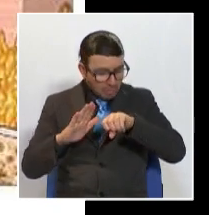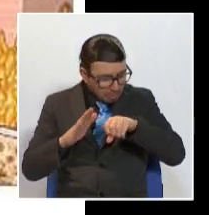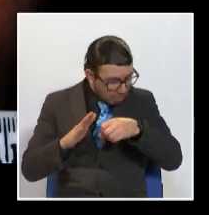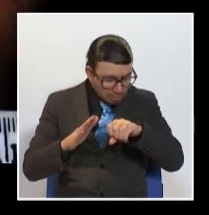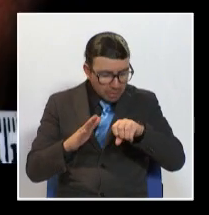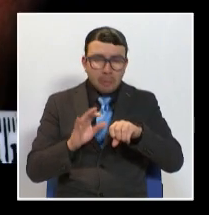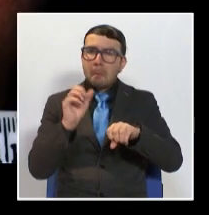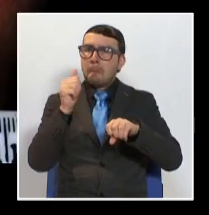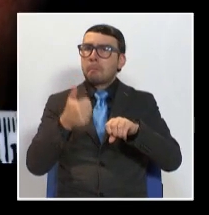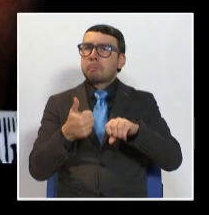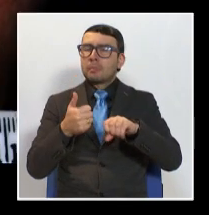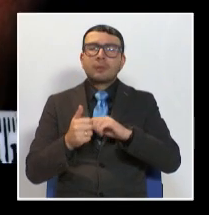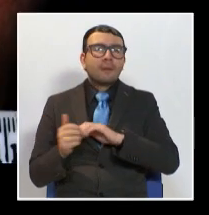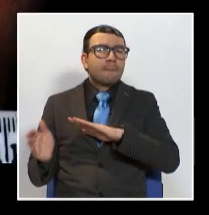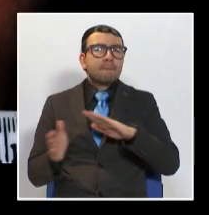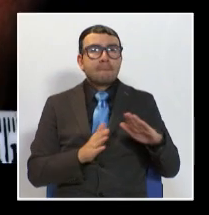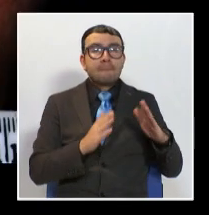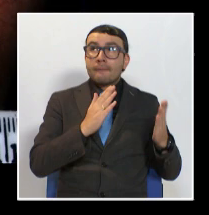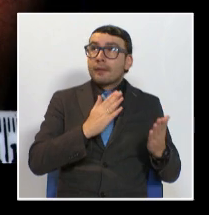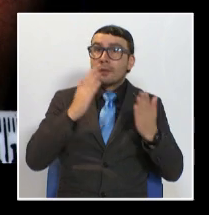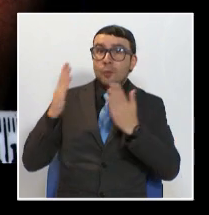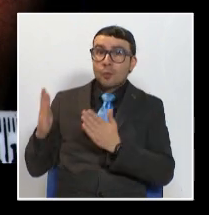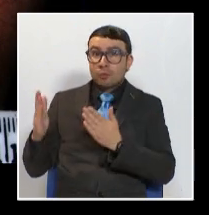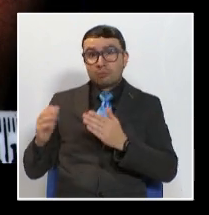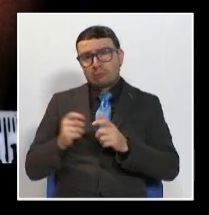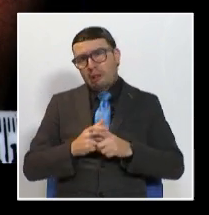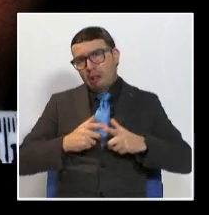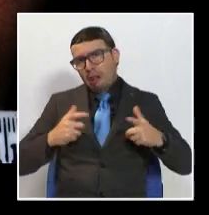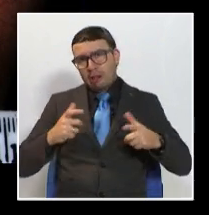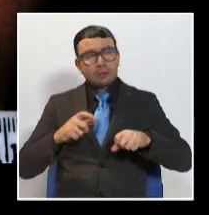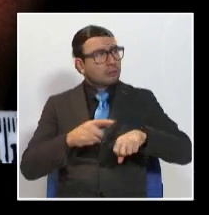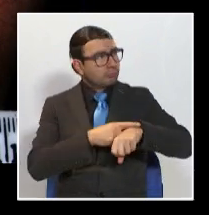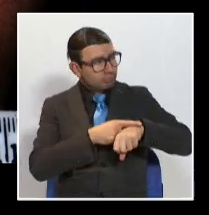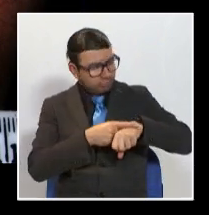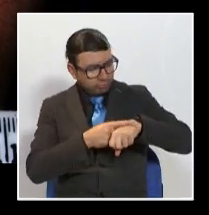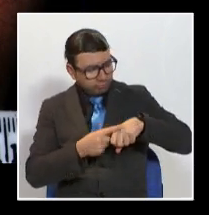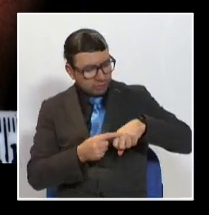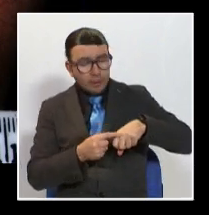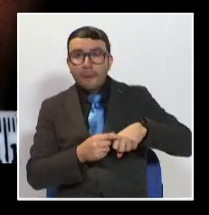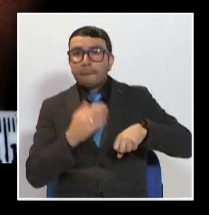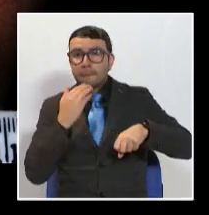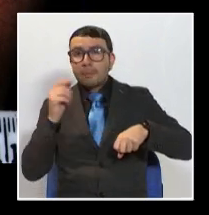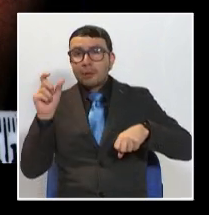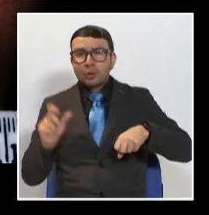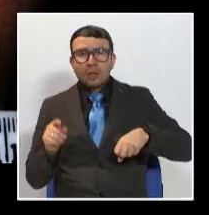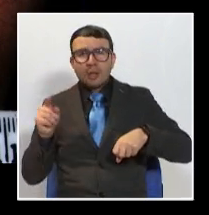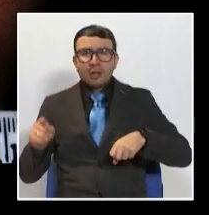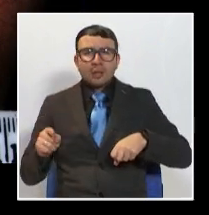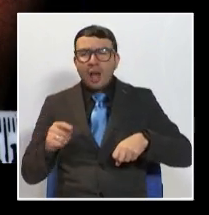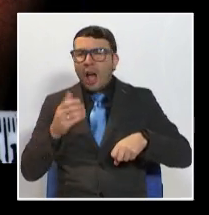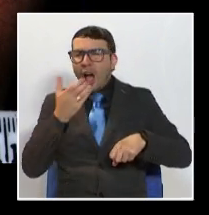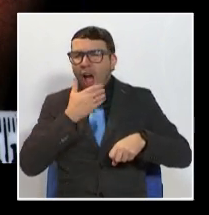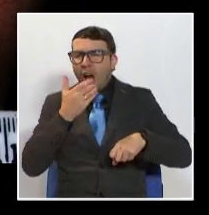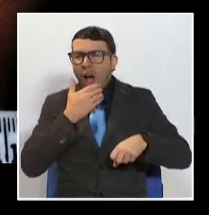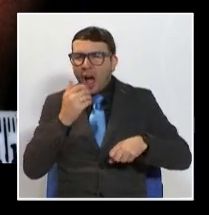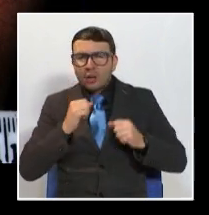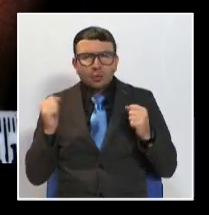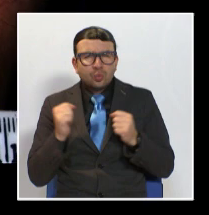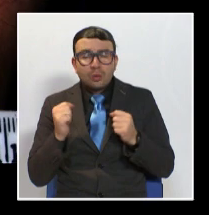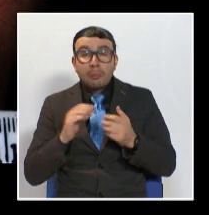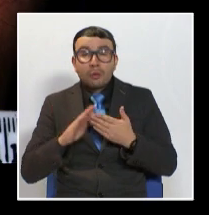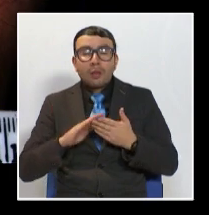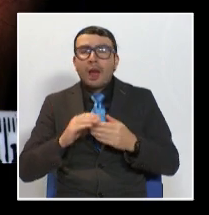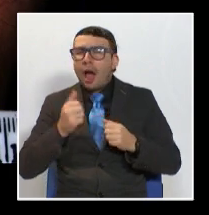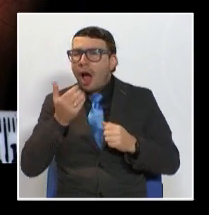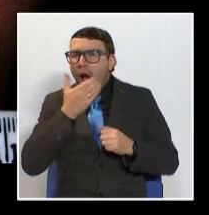secuela. Y en el lado derecho una úlcera. El ejemplo hacia el lado izquierdo es un paciente que tuvo una quemadura con agua caliente. Esa